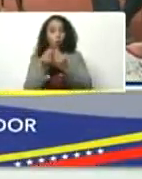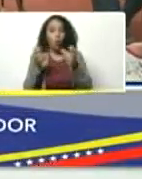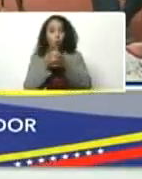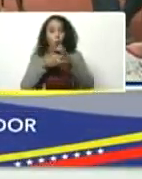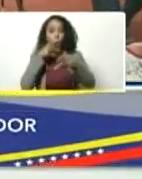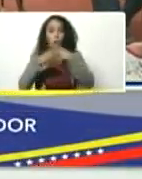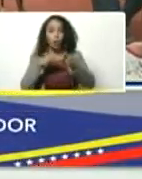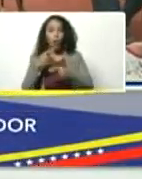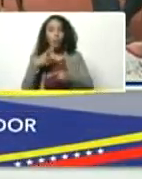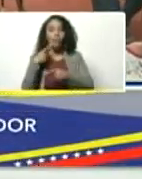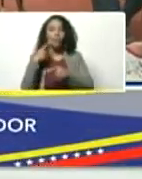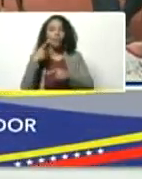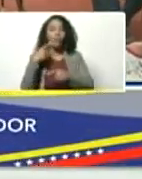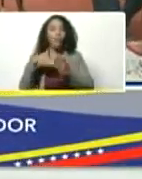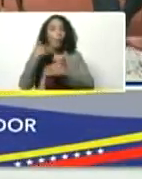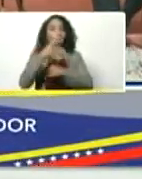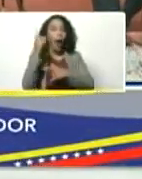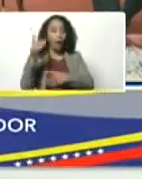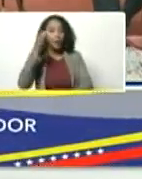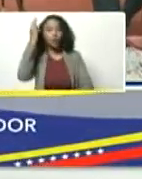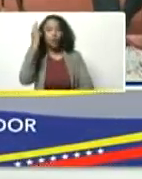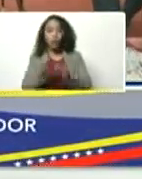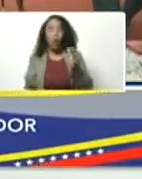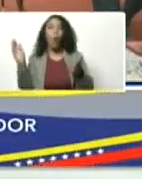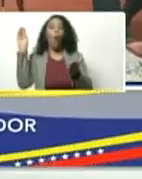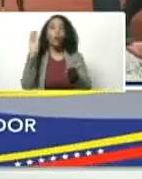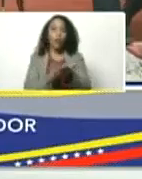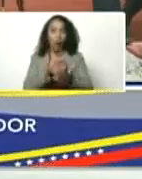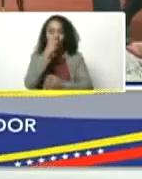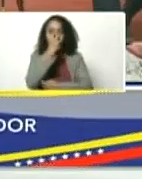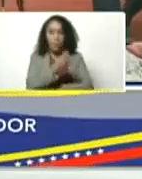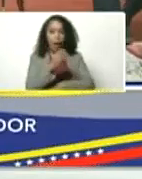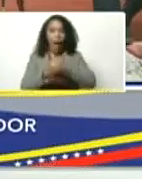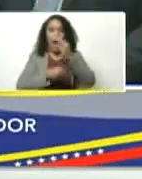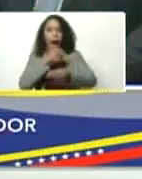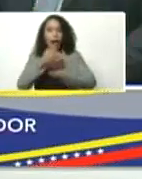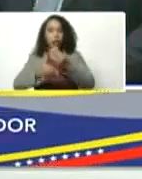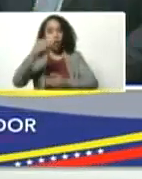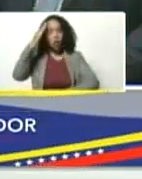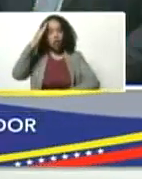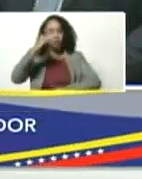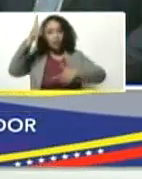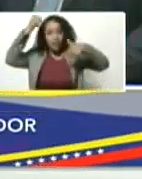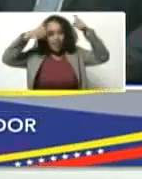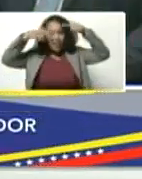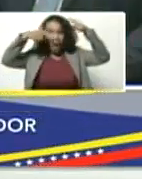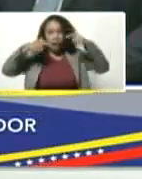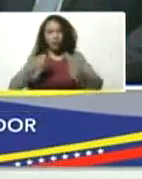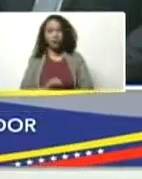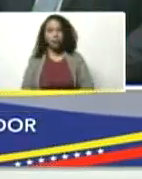Después coincidió esa gira, esa visita, con una gira que hizo el comandante Chávez.